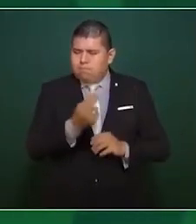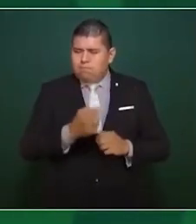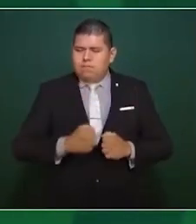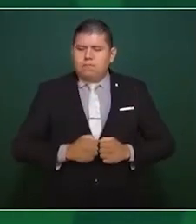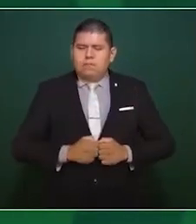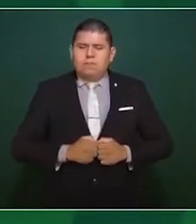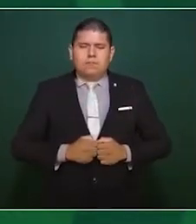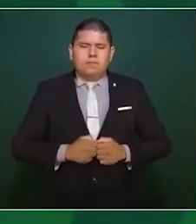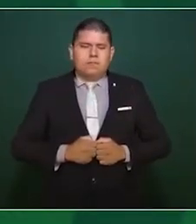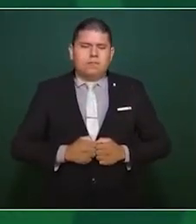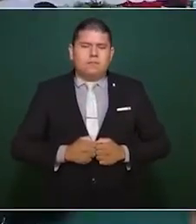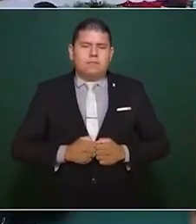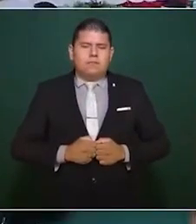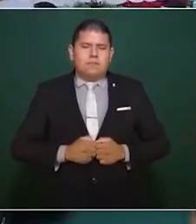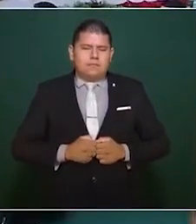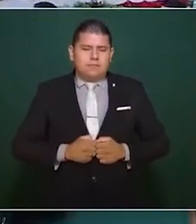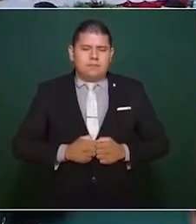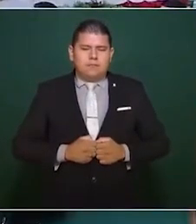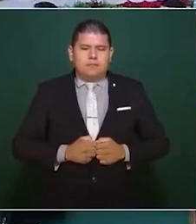Entonces,